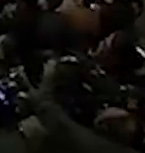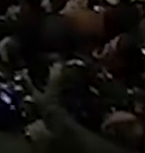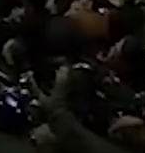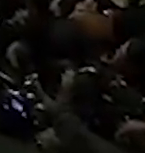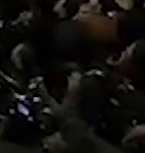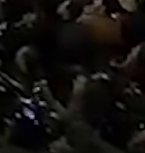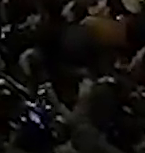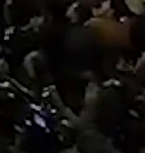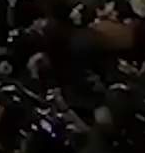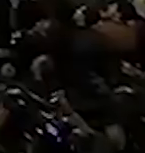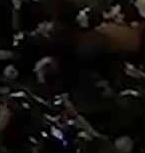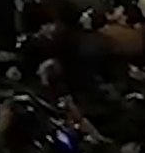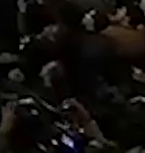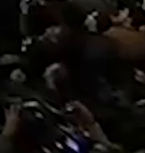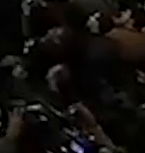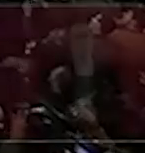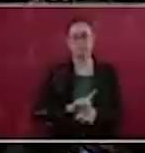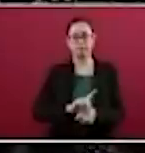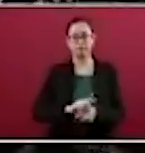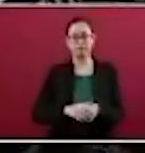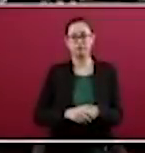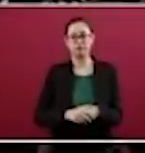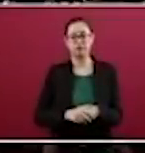Bueno, el día de hoy